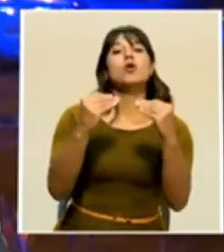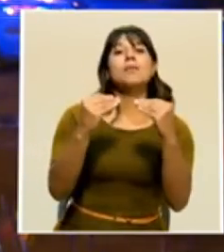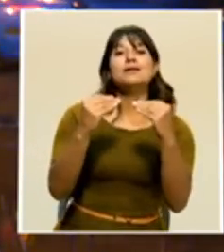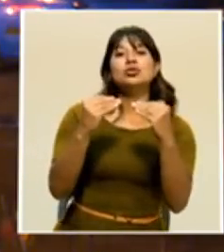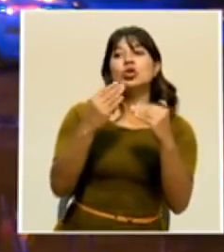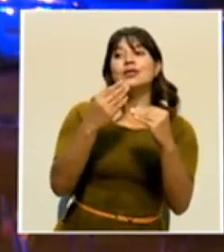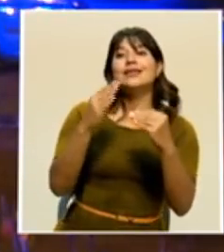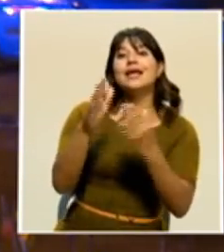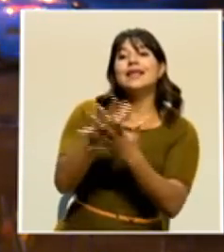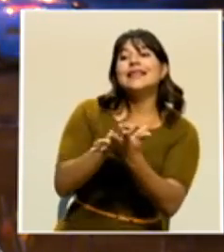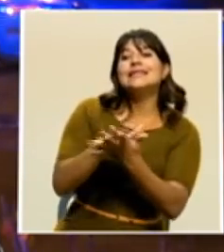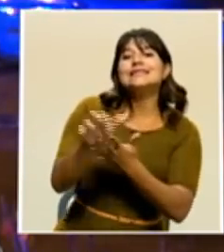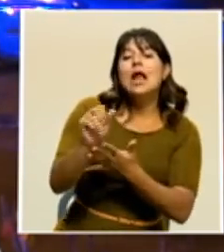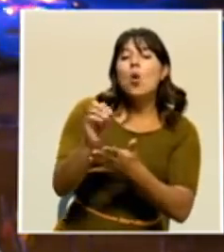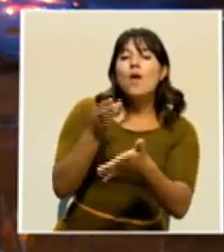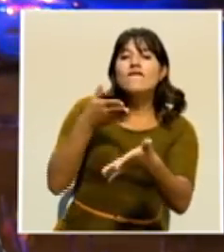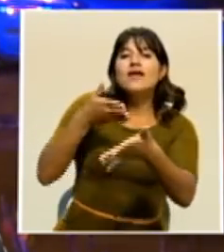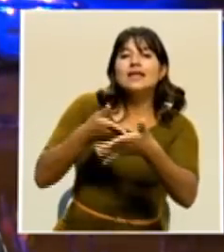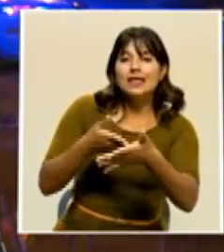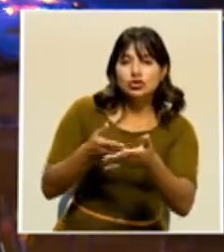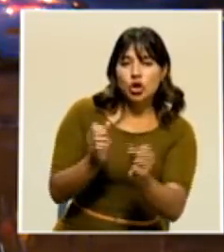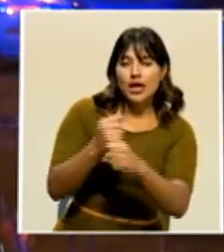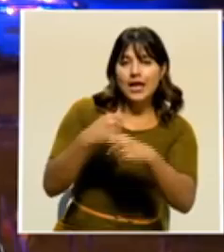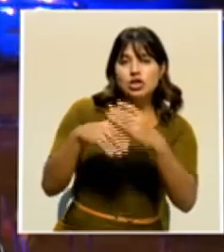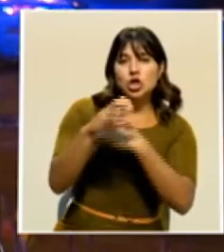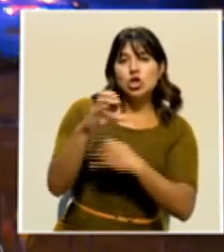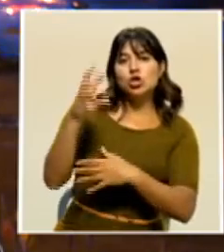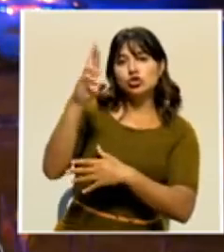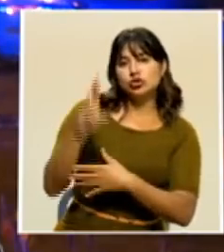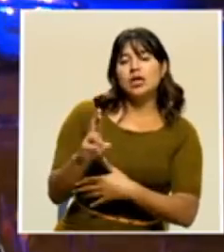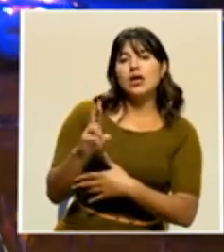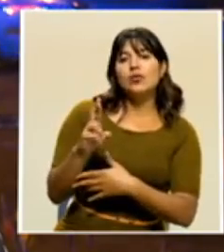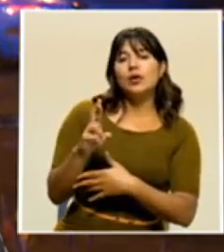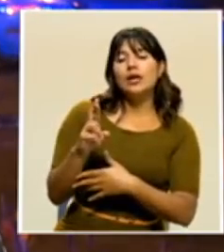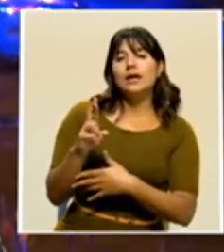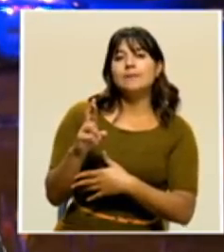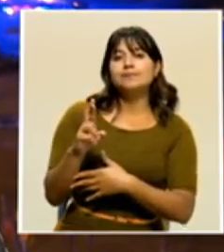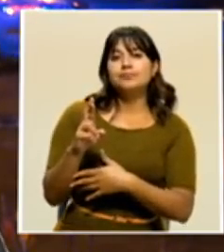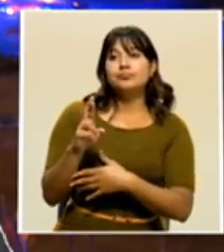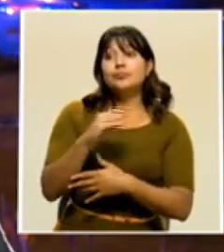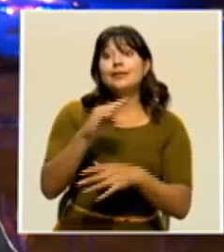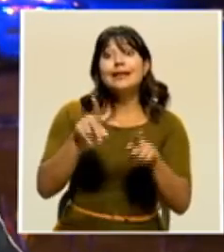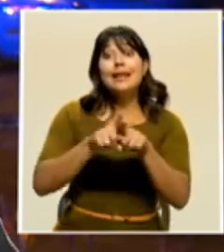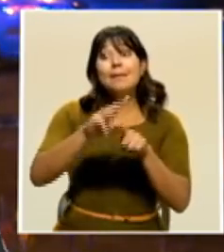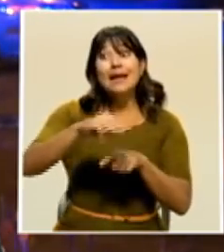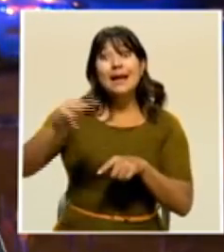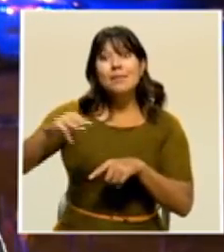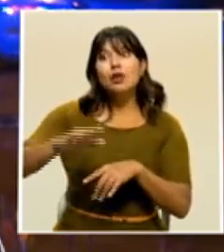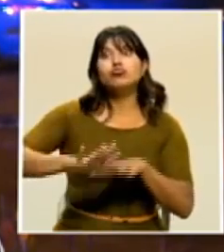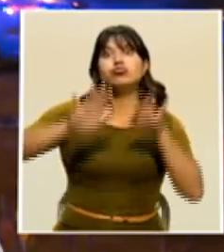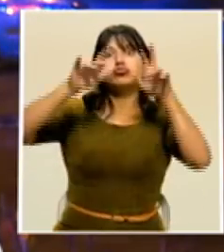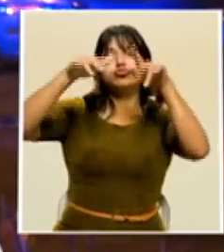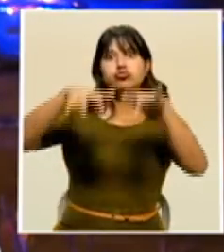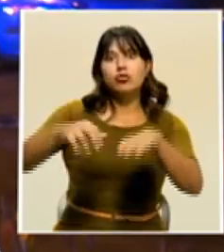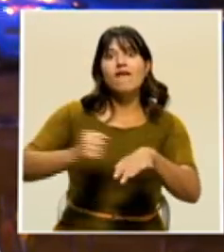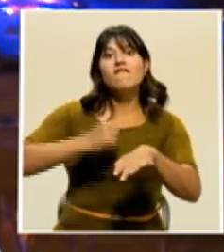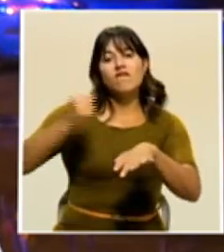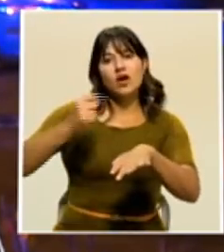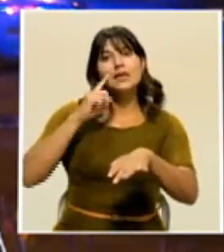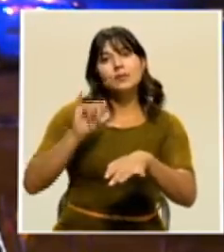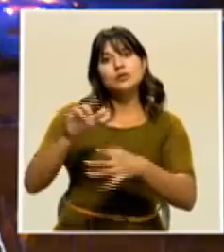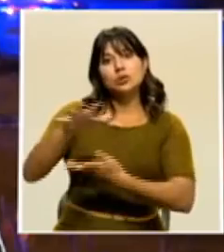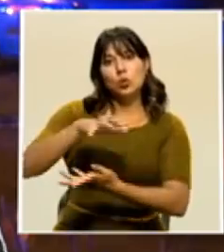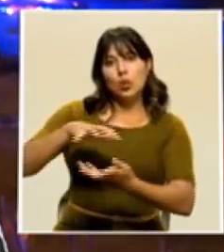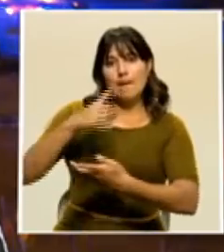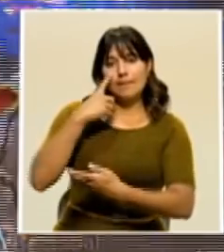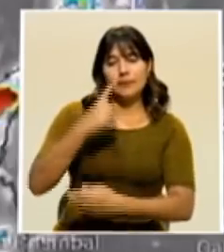y también la alerta que da el CIMAR de la Universidad de Costa Rica sobre oleajes fuertes a raíz de los efectos indirectos. Veamos.